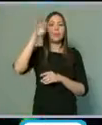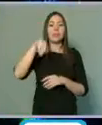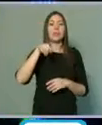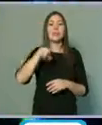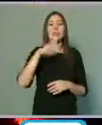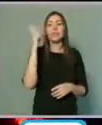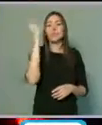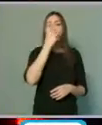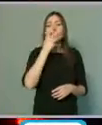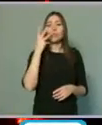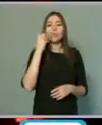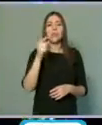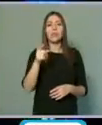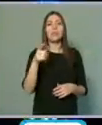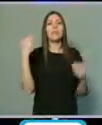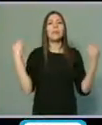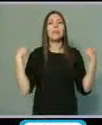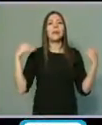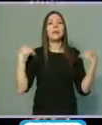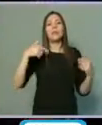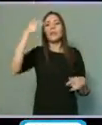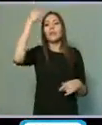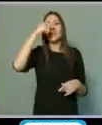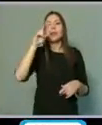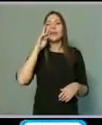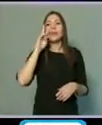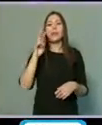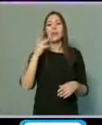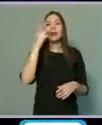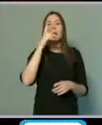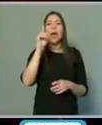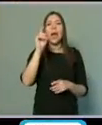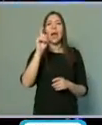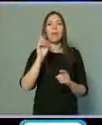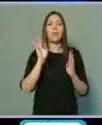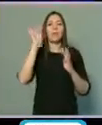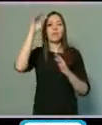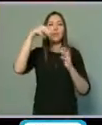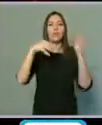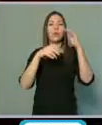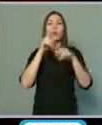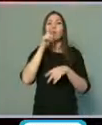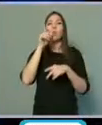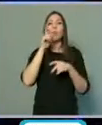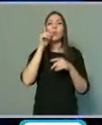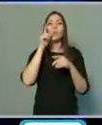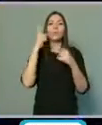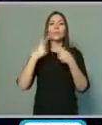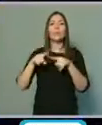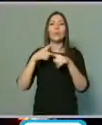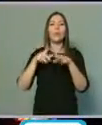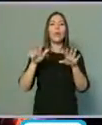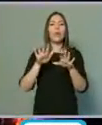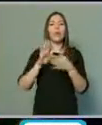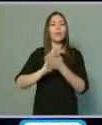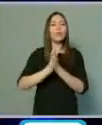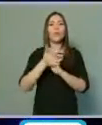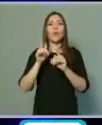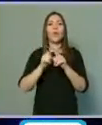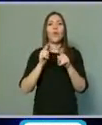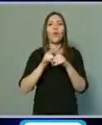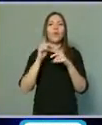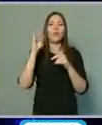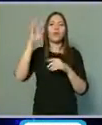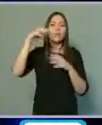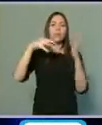vemos. qué divino pasear por la noche y encontrarse con esta fuente que tiene todo un show de luces, que pues realmente es algo muy agradable.